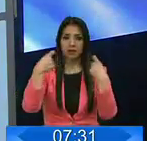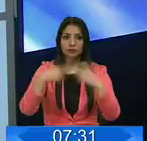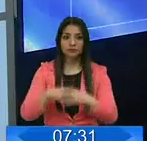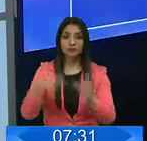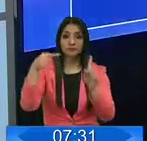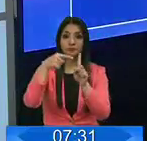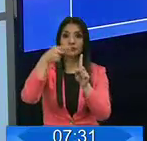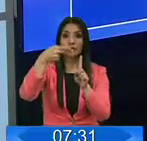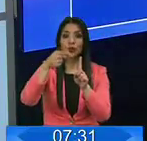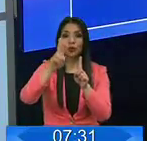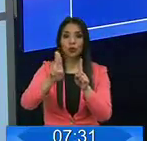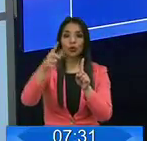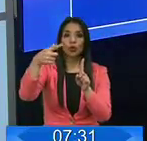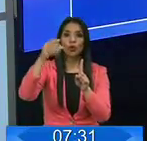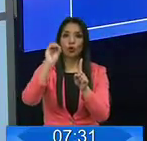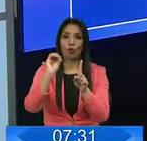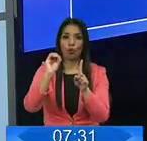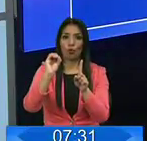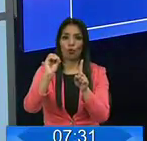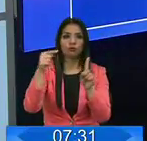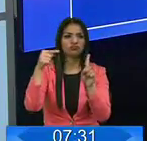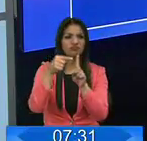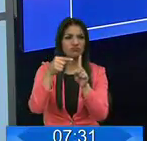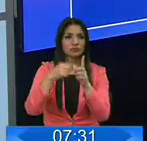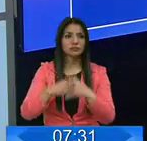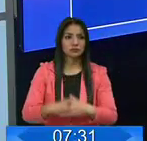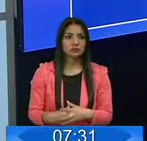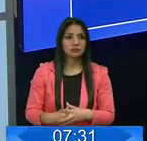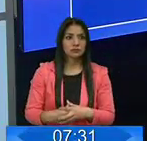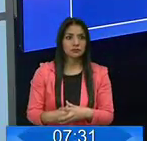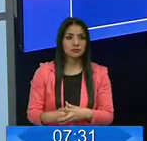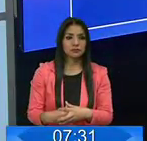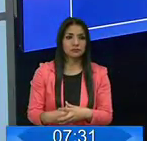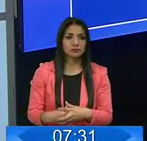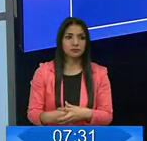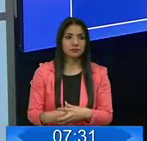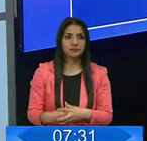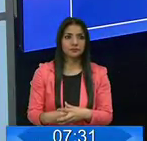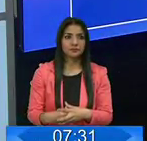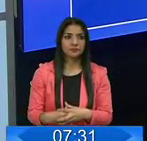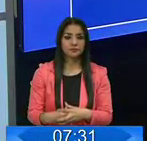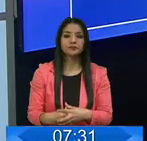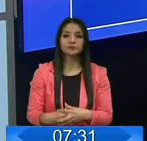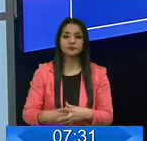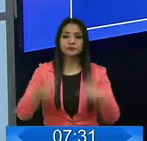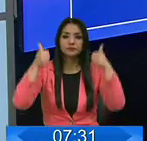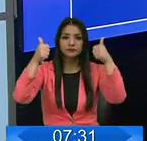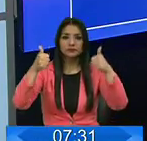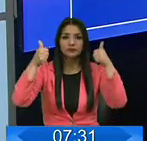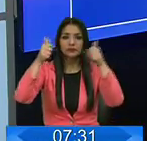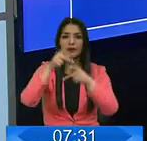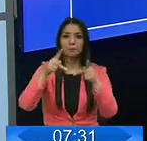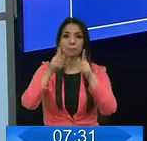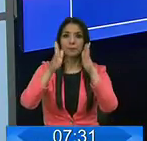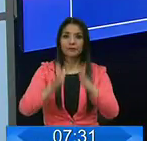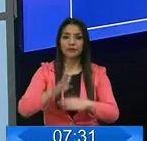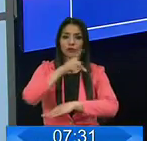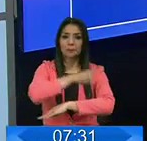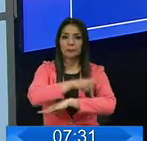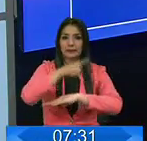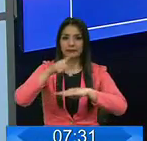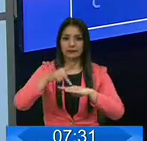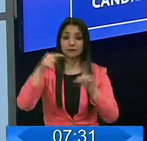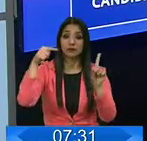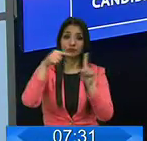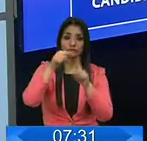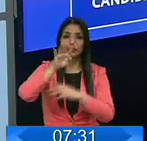Vladimir Bernis Chávez, este es ahora nuestro nuevo candidato. Él está para la prefectura de Pichincha. La edad de este ciudadano es